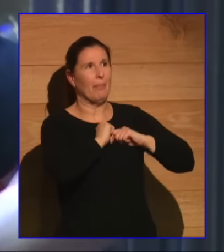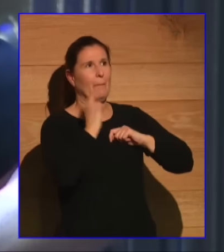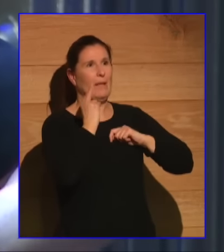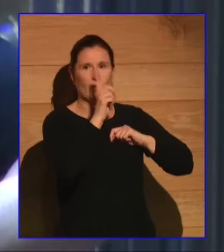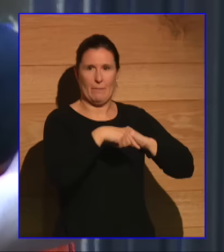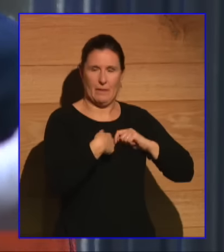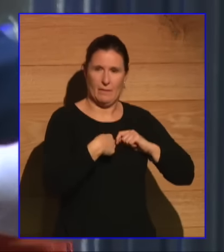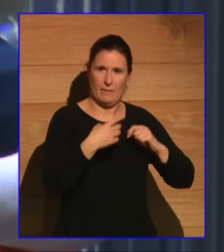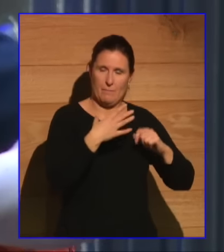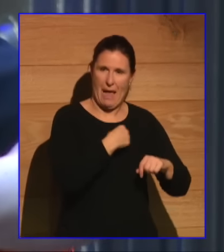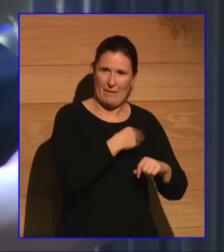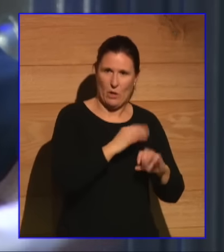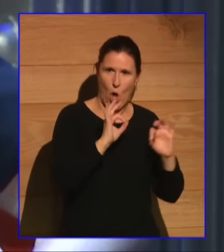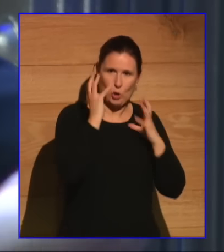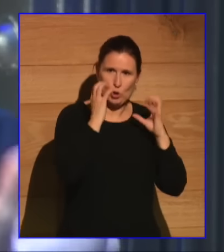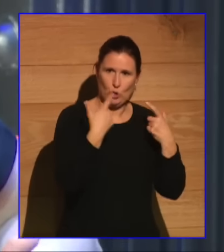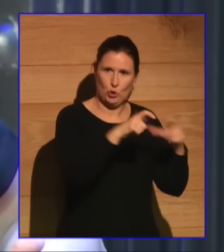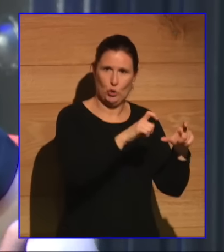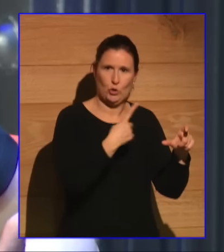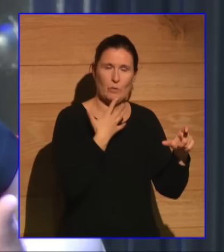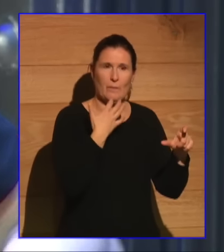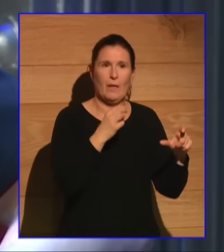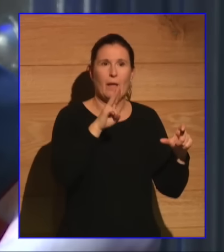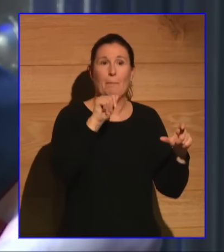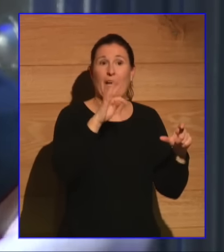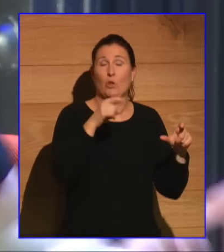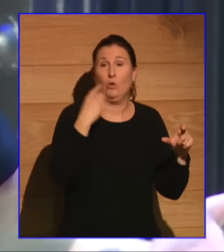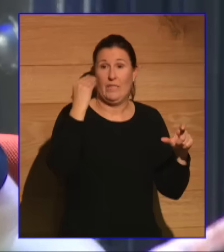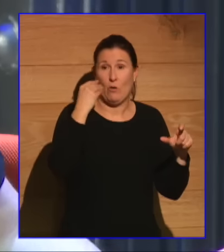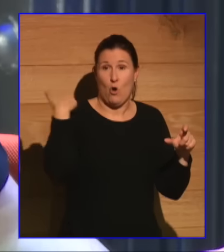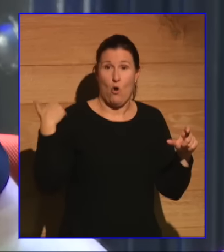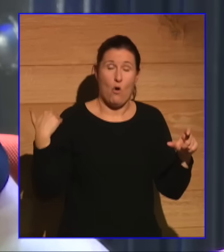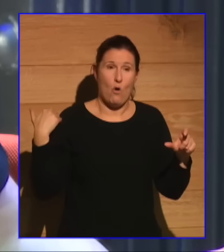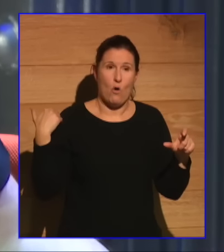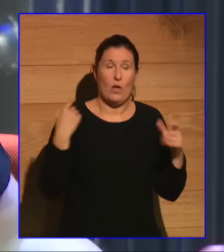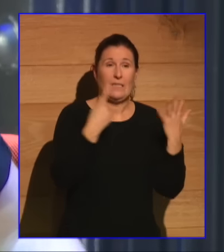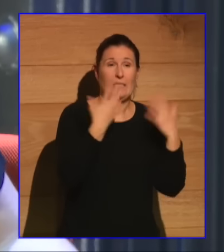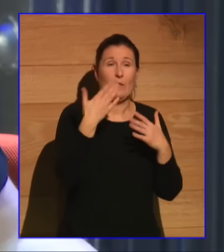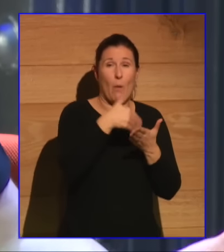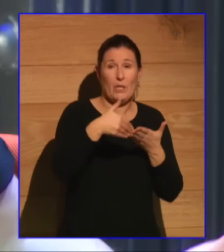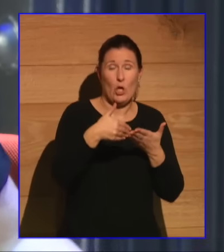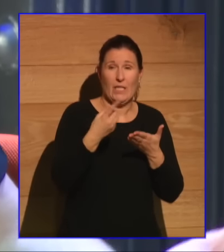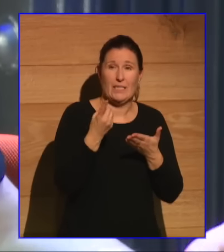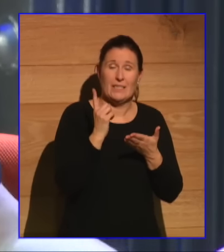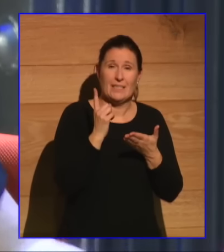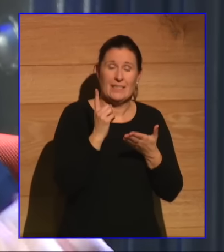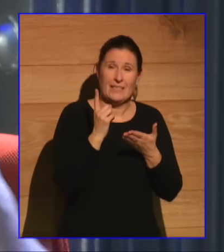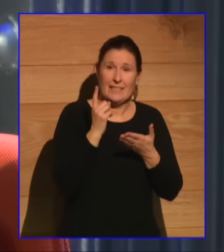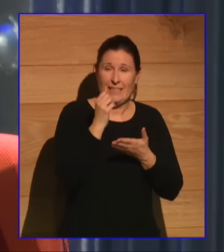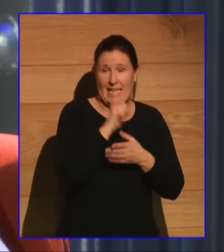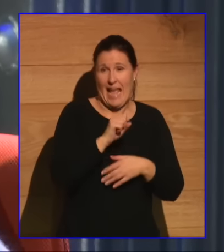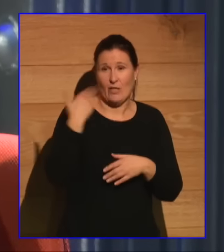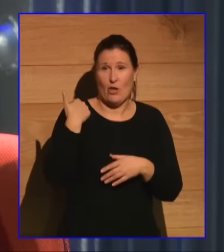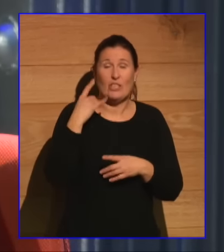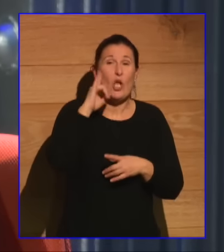los mamíferos. Probablemente a un apatosaurio. Hace 65 millones de años se oía el ca.